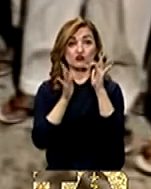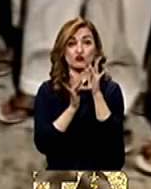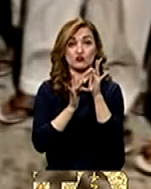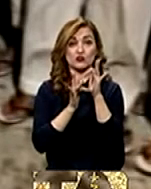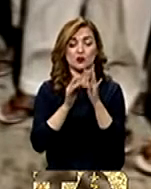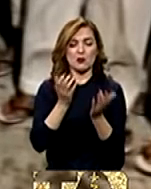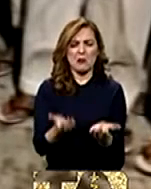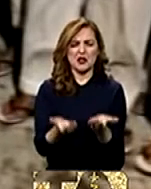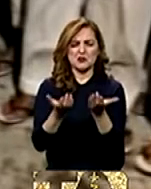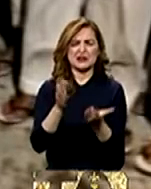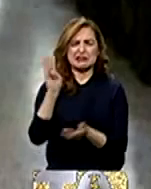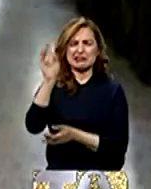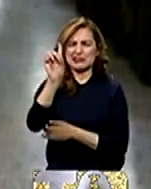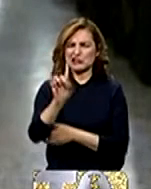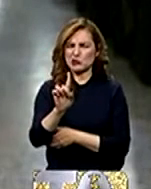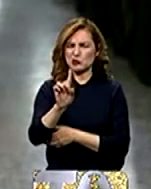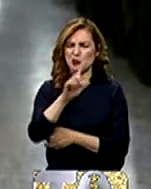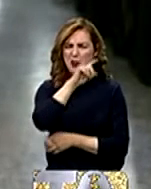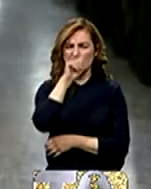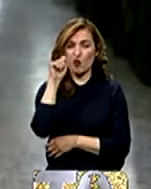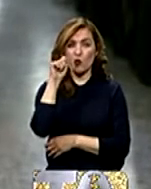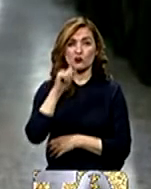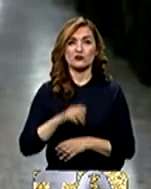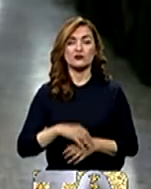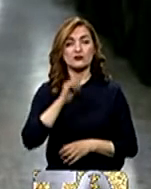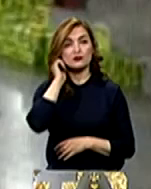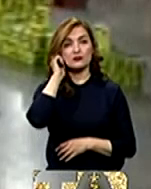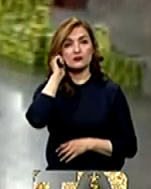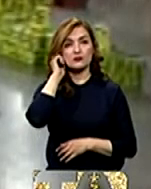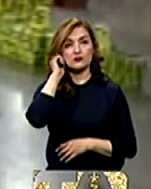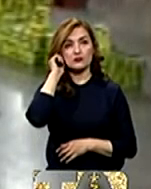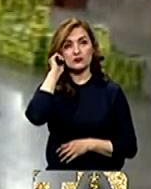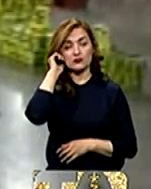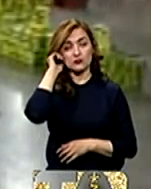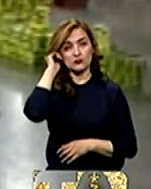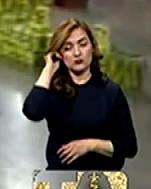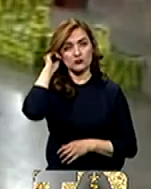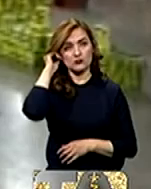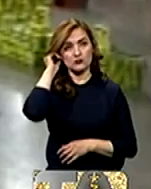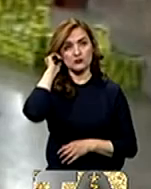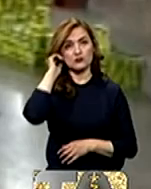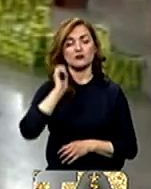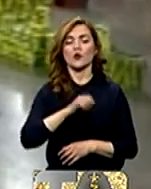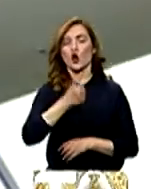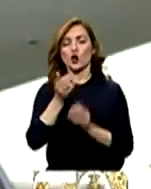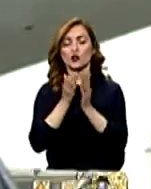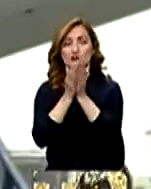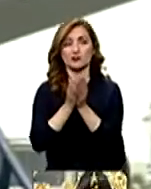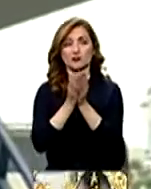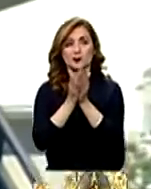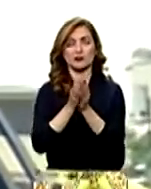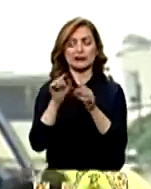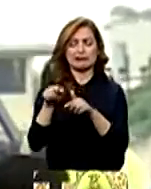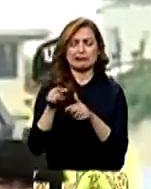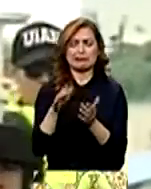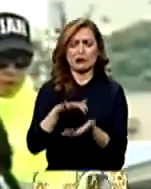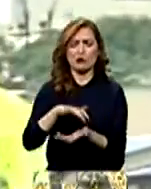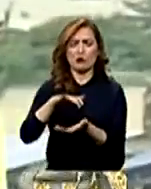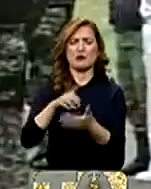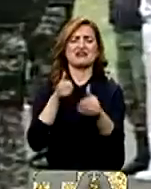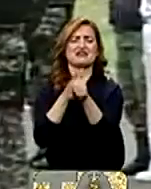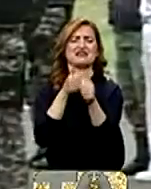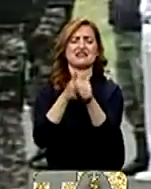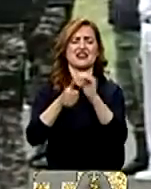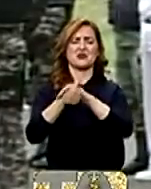de cocaína líquida, y las Alhajas, en cuyo interior había 105 kilogramos de la misma sustancia. Ambas navegaban cerca de Galápagos,